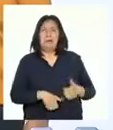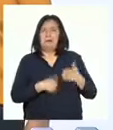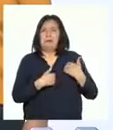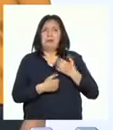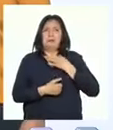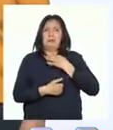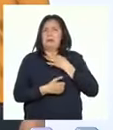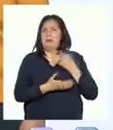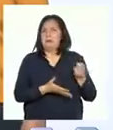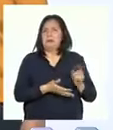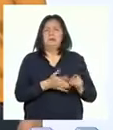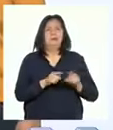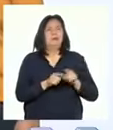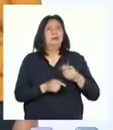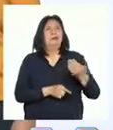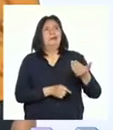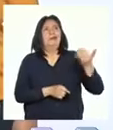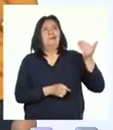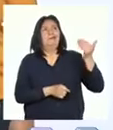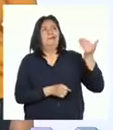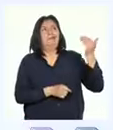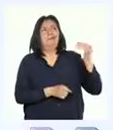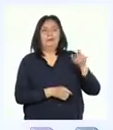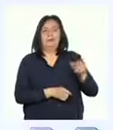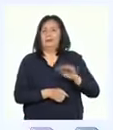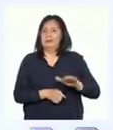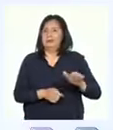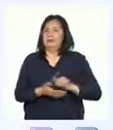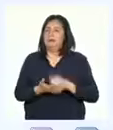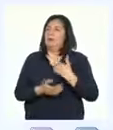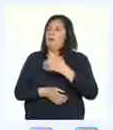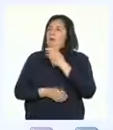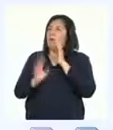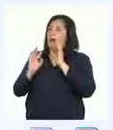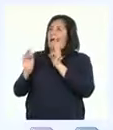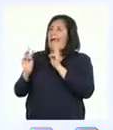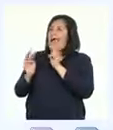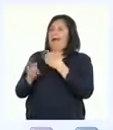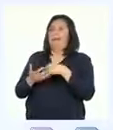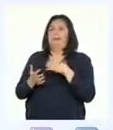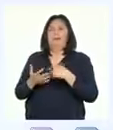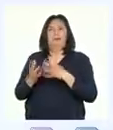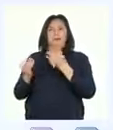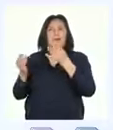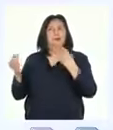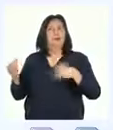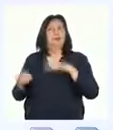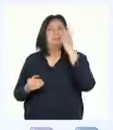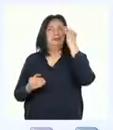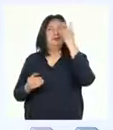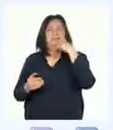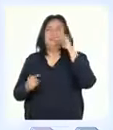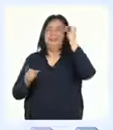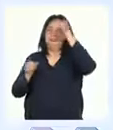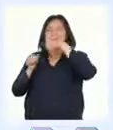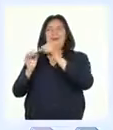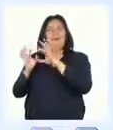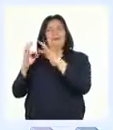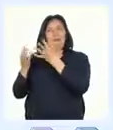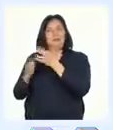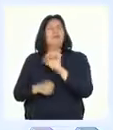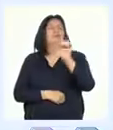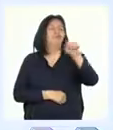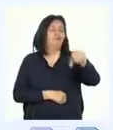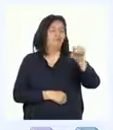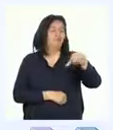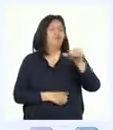con los abuelos y bisabuelos de los chicos. ¡Guau! Seguro estaba llena de anécdotas familiares y recuerdos.